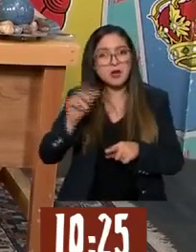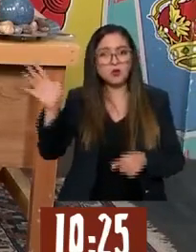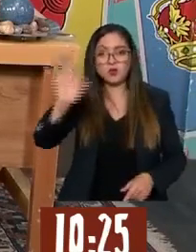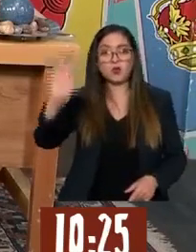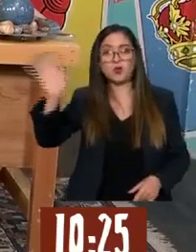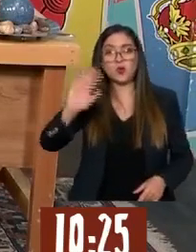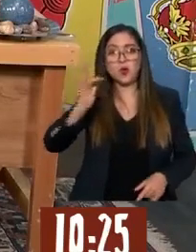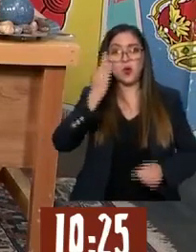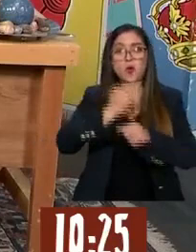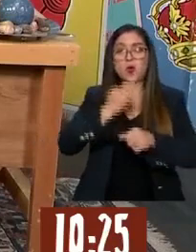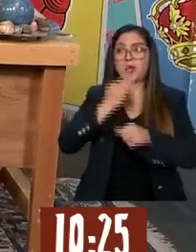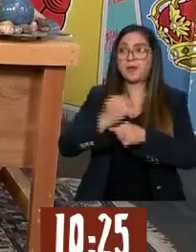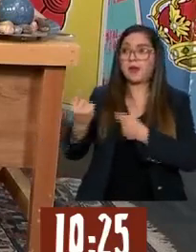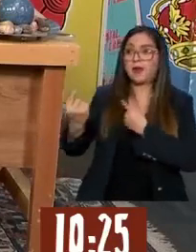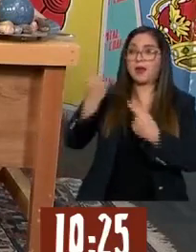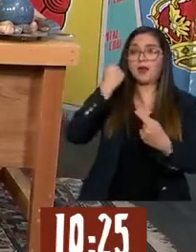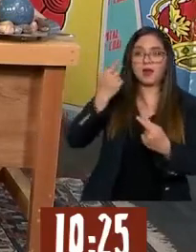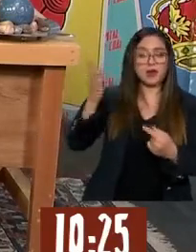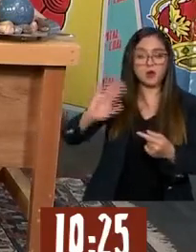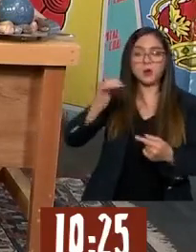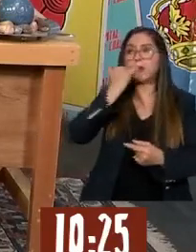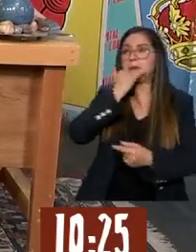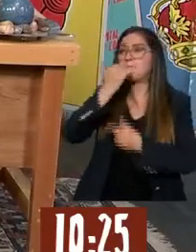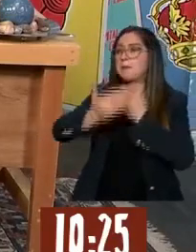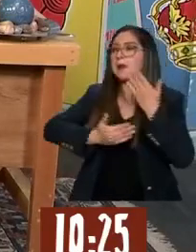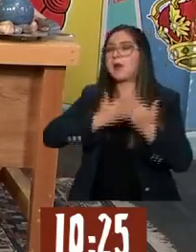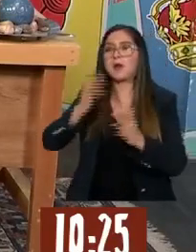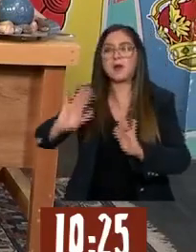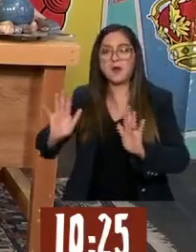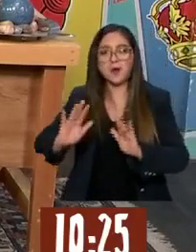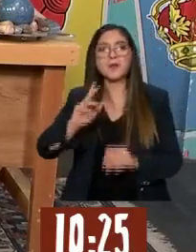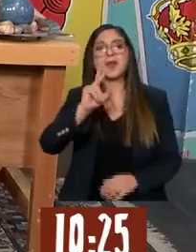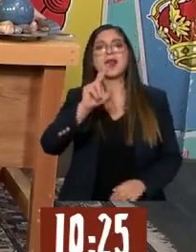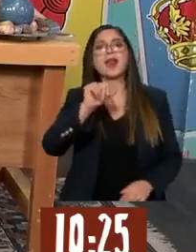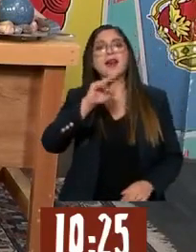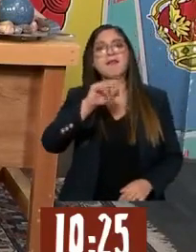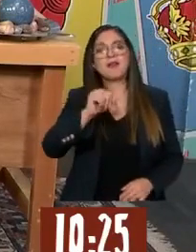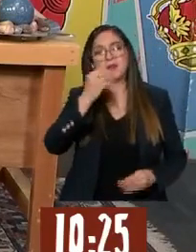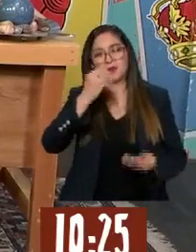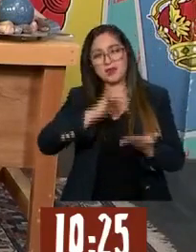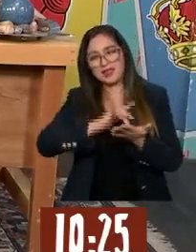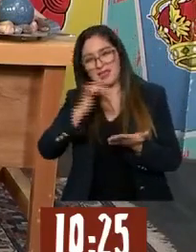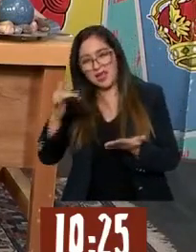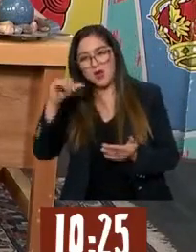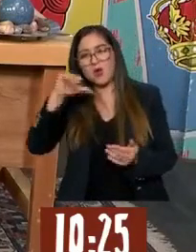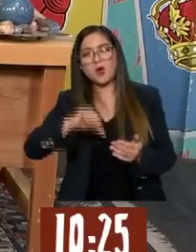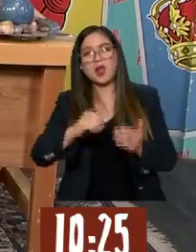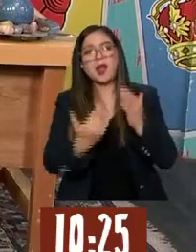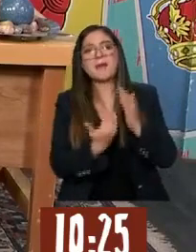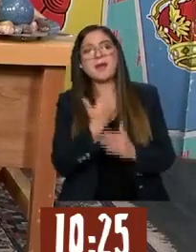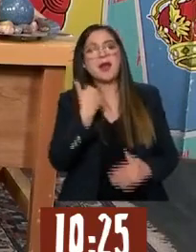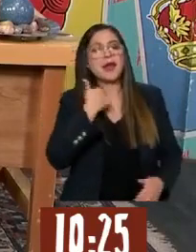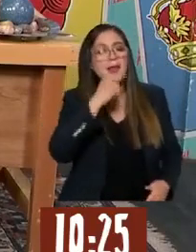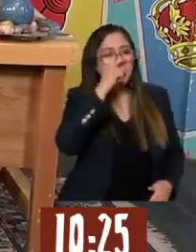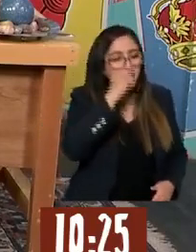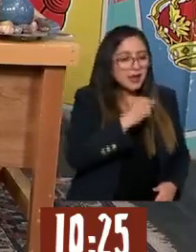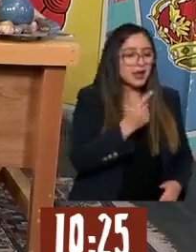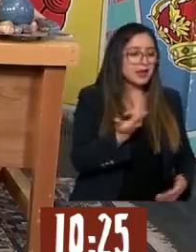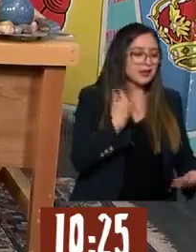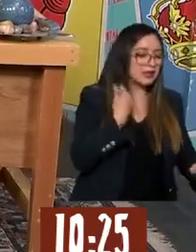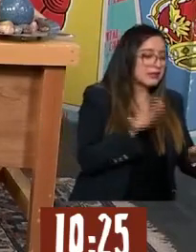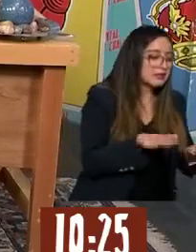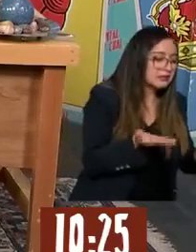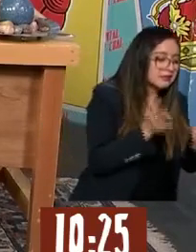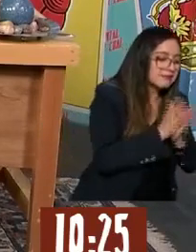me oye Rafita va a decir... ¡Qué miedo! Vamos a estar diciendo... Miedo. Rafita, gracias por echarnos a perder la mañana y el desayuno con quesadillas.